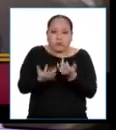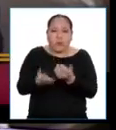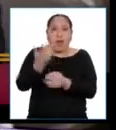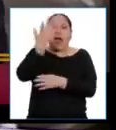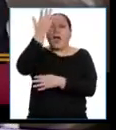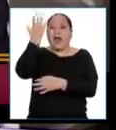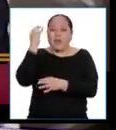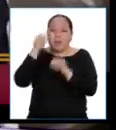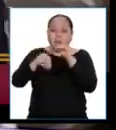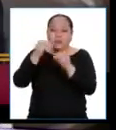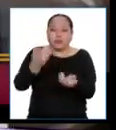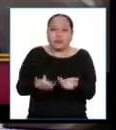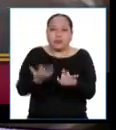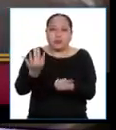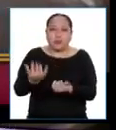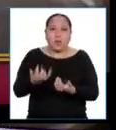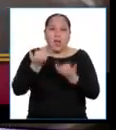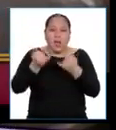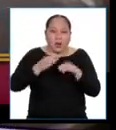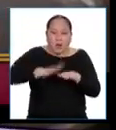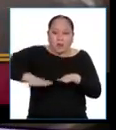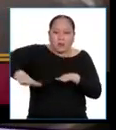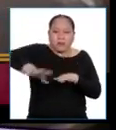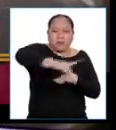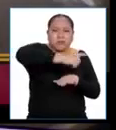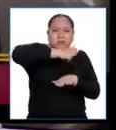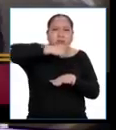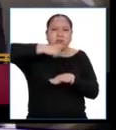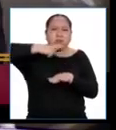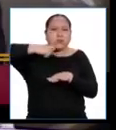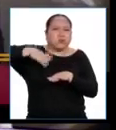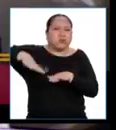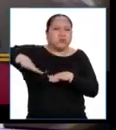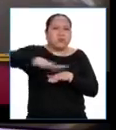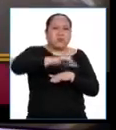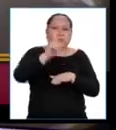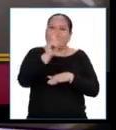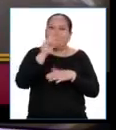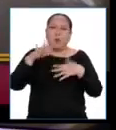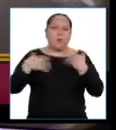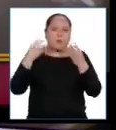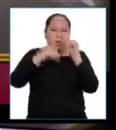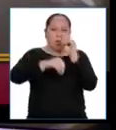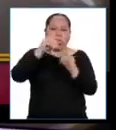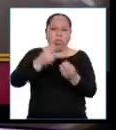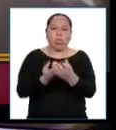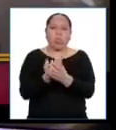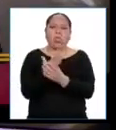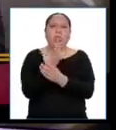sembraban, hoy quedan terrenos eriazos donde nunca podrán volver a sembrar nada.